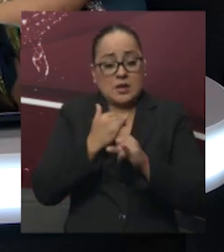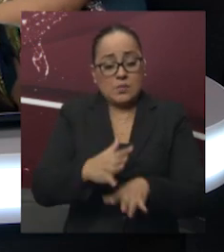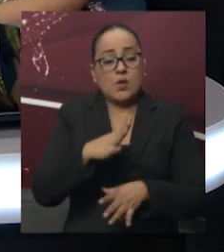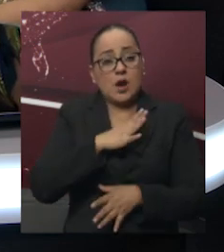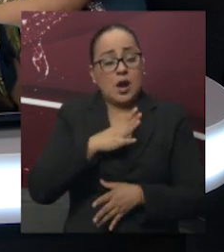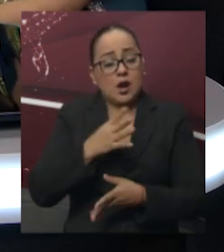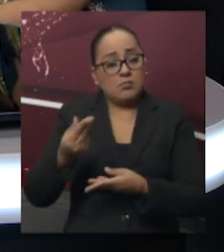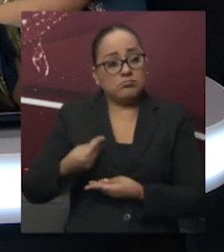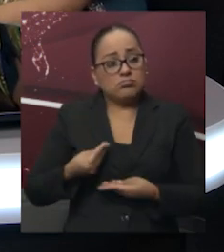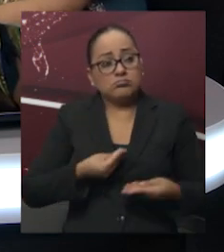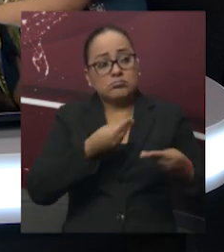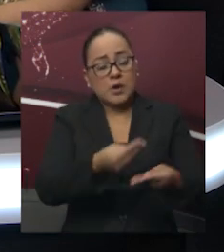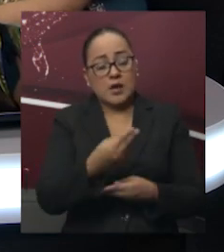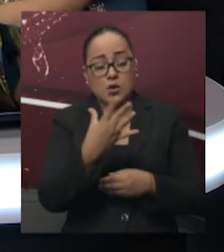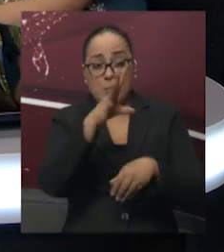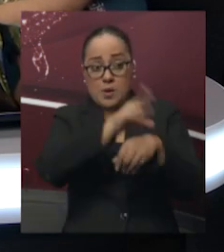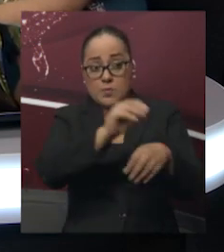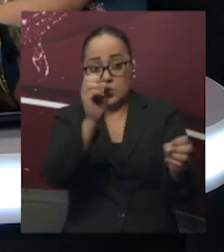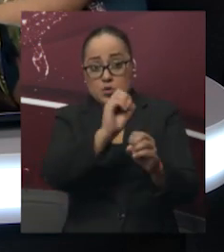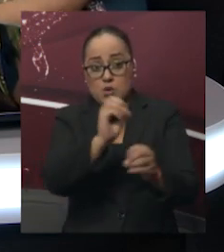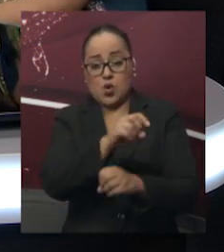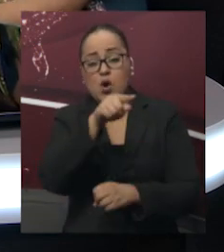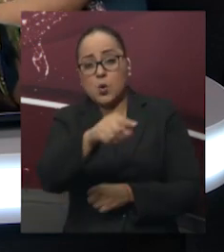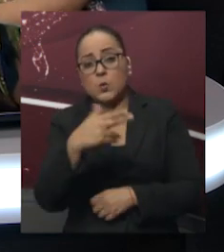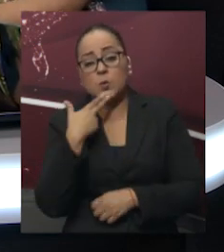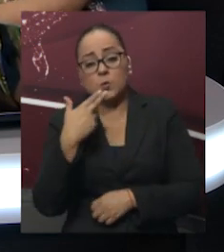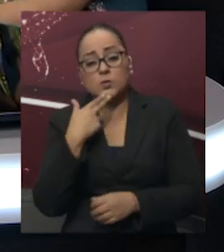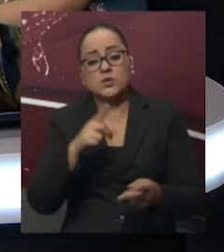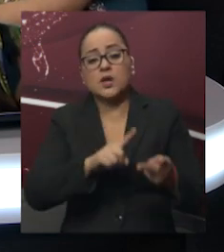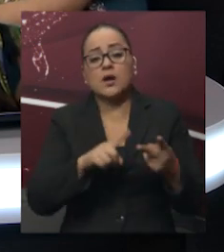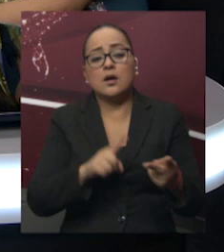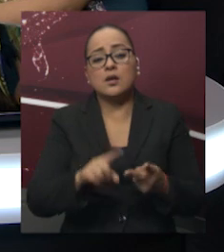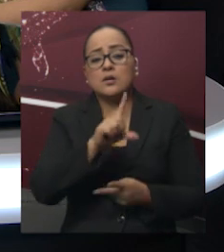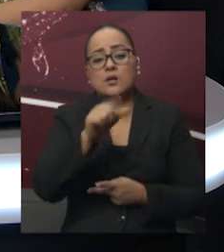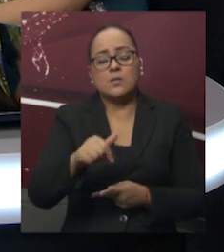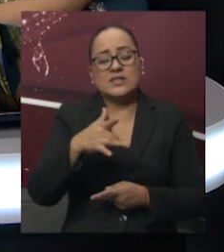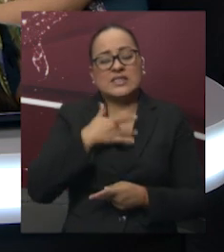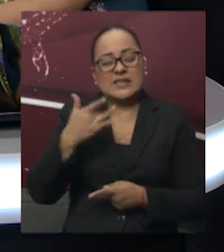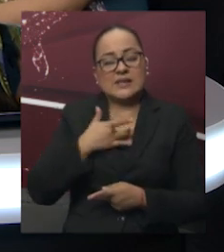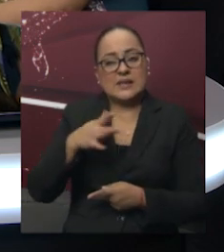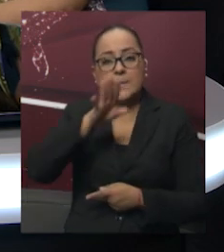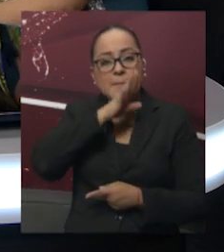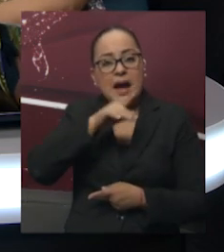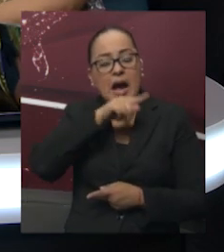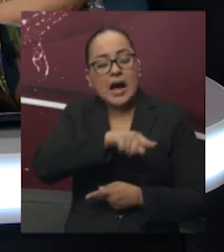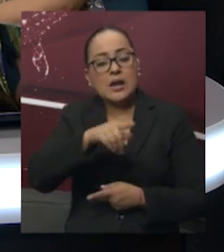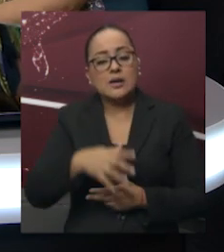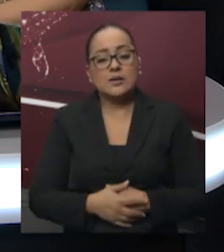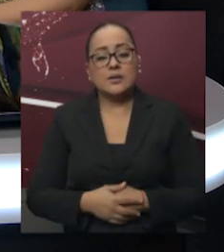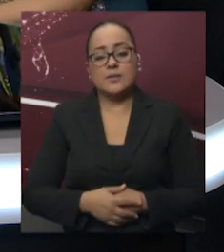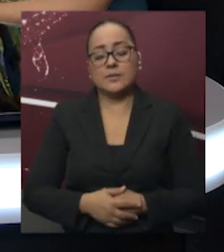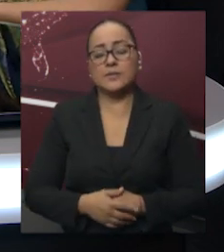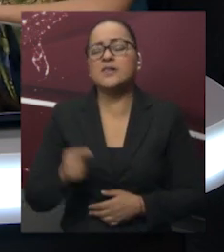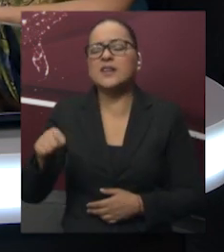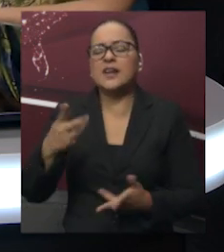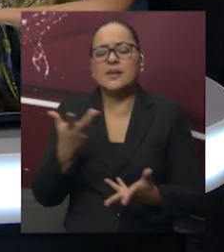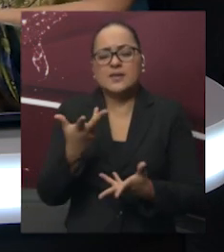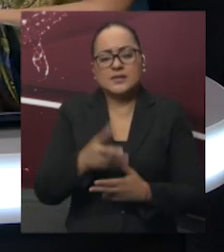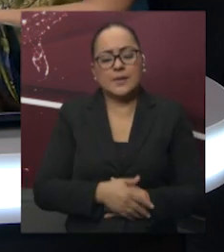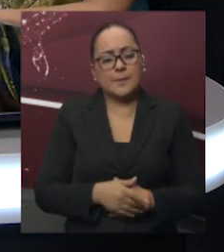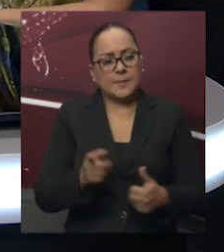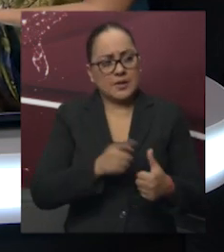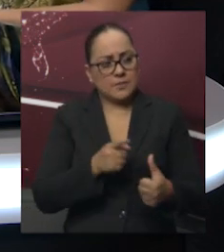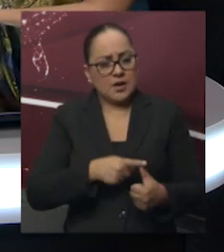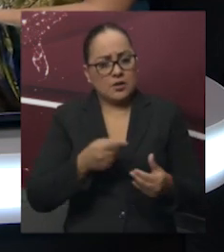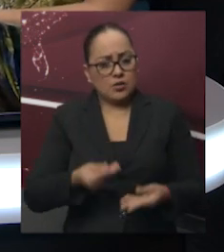siendo utilizada, primero sin mi consentimiento y en segundo momento de manera maliciosa? ¿Qué es lo que tiene que hacer el ciudadano? Pues primero, no dar